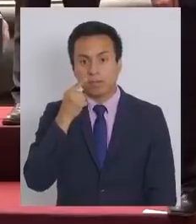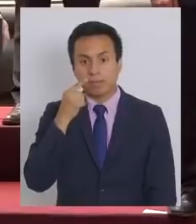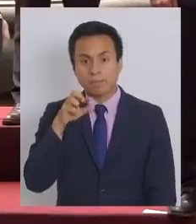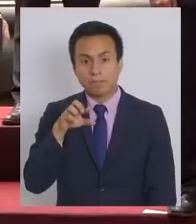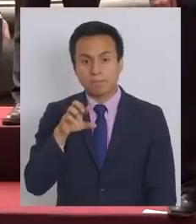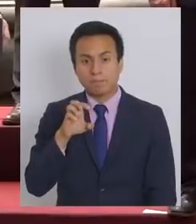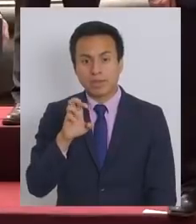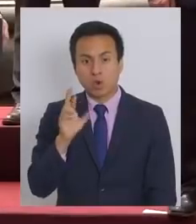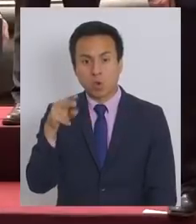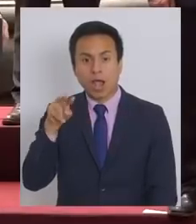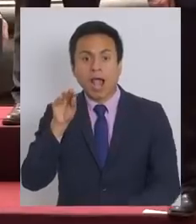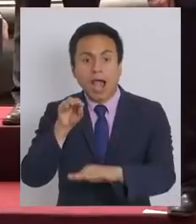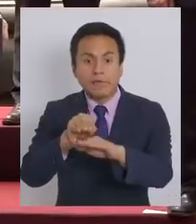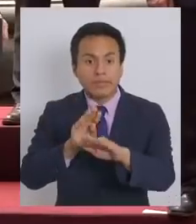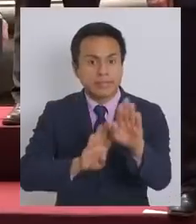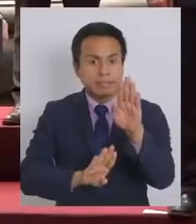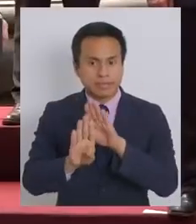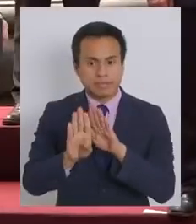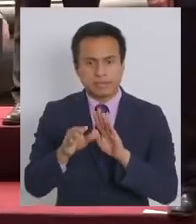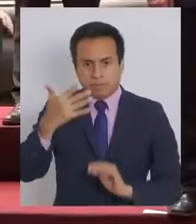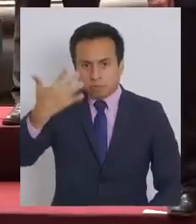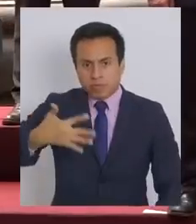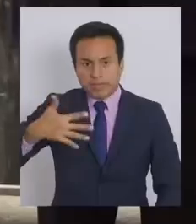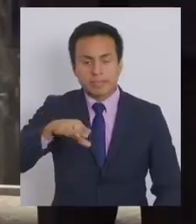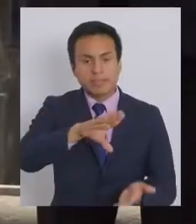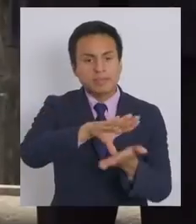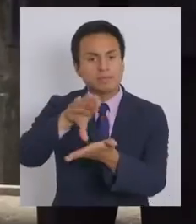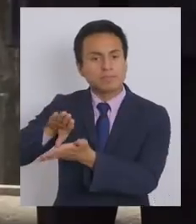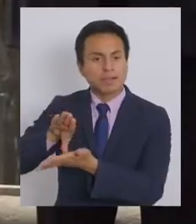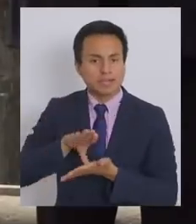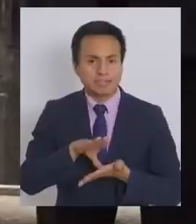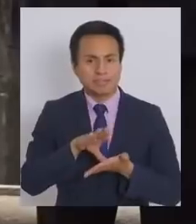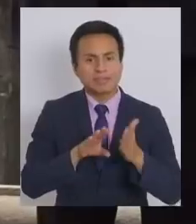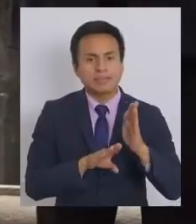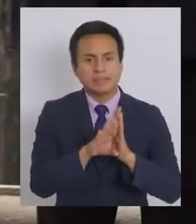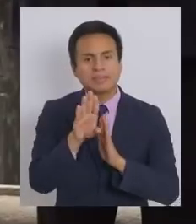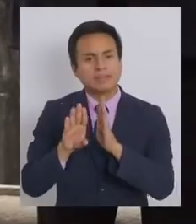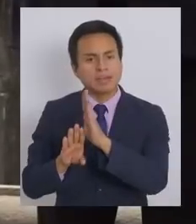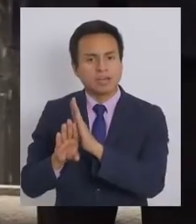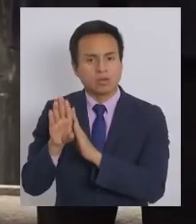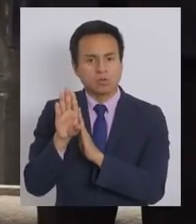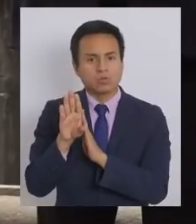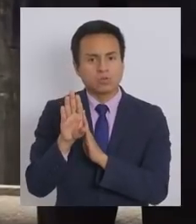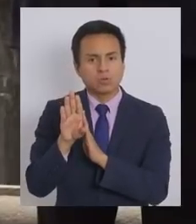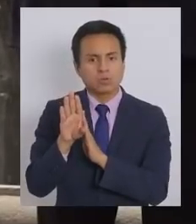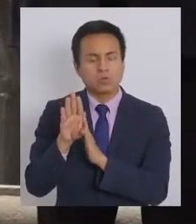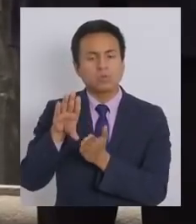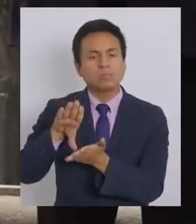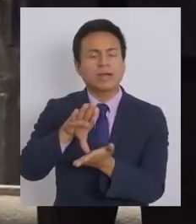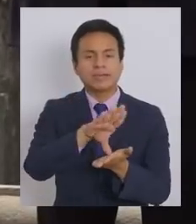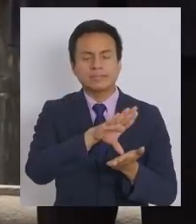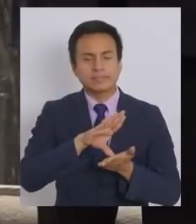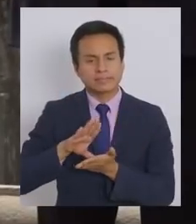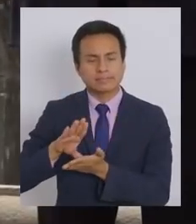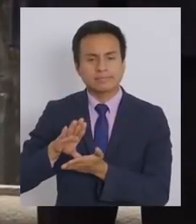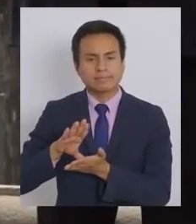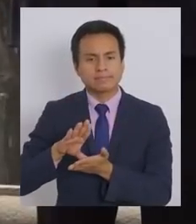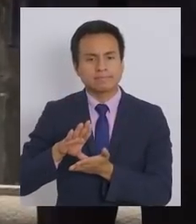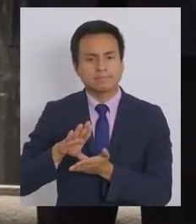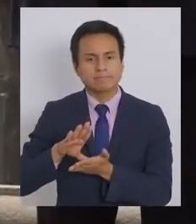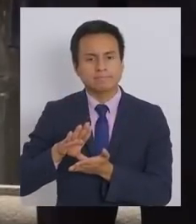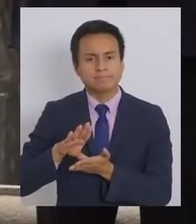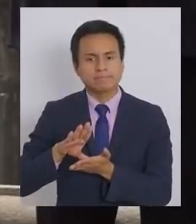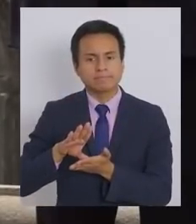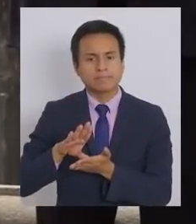lo importante que era para nuestros países y para el desarrollo de nuestros países